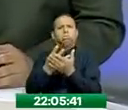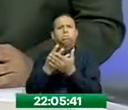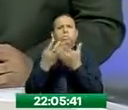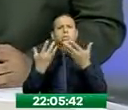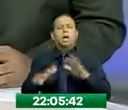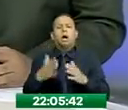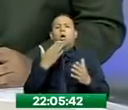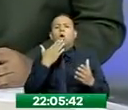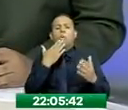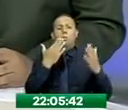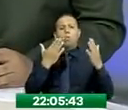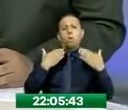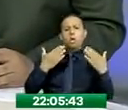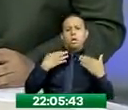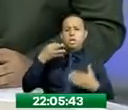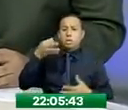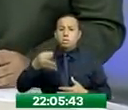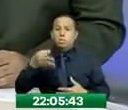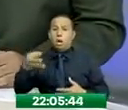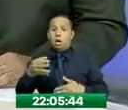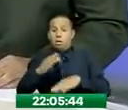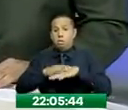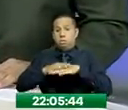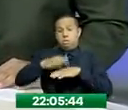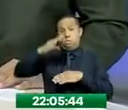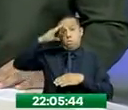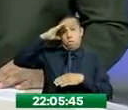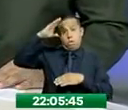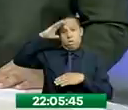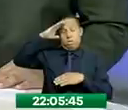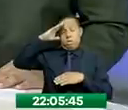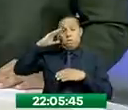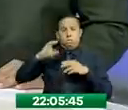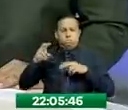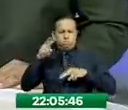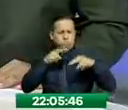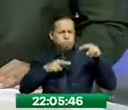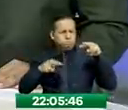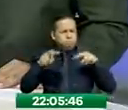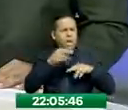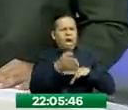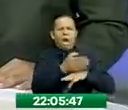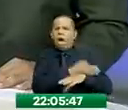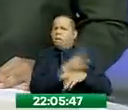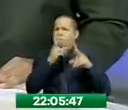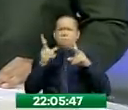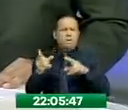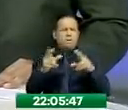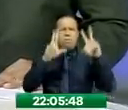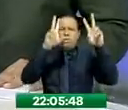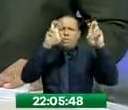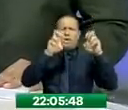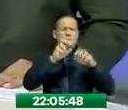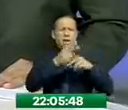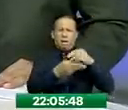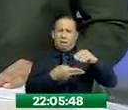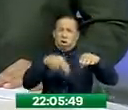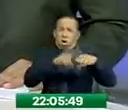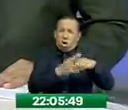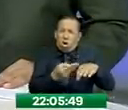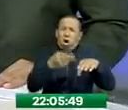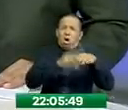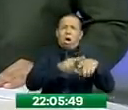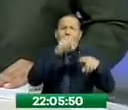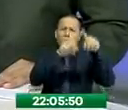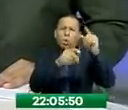la fiscalía actúa en base a denuncias sobre supuestas irregularidades en la adjudicación de contratos en el hospital básico del ies en el